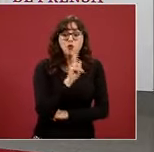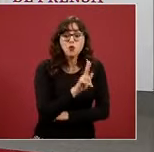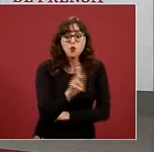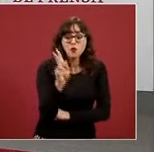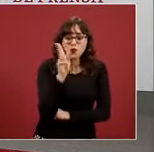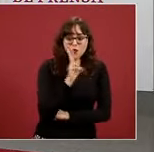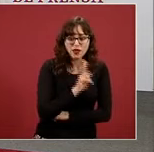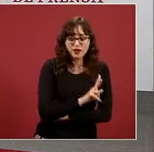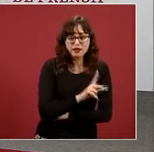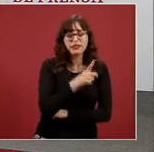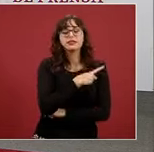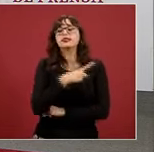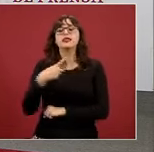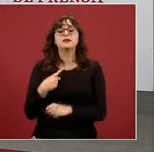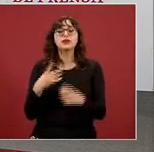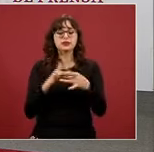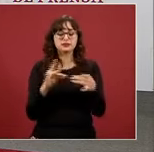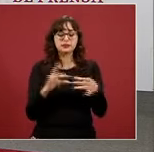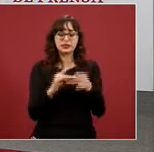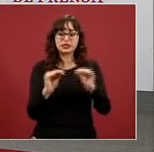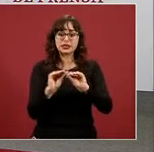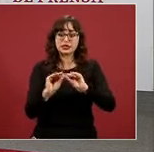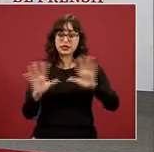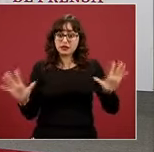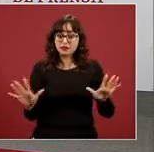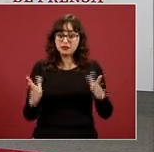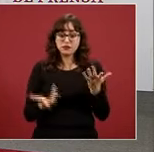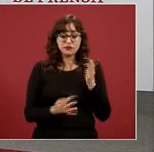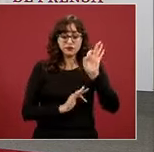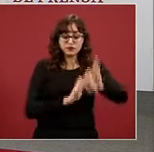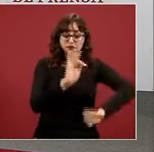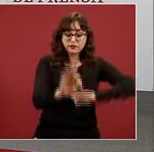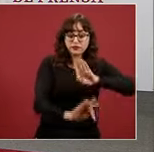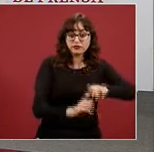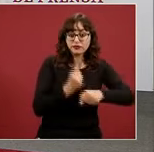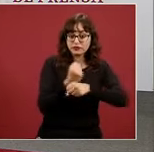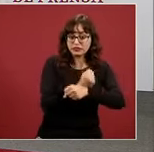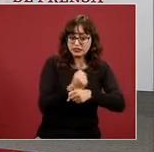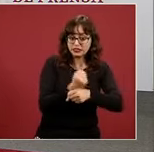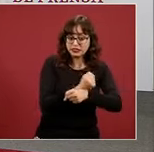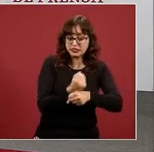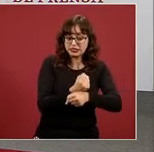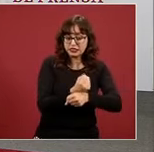manera pareciera que el tratamiento es el plasma y que entonces el tratamiento es el que